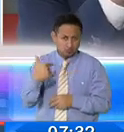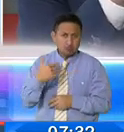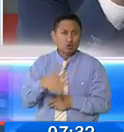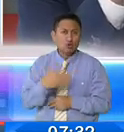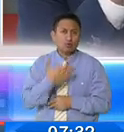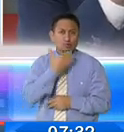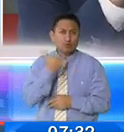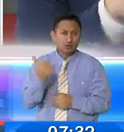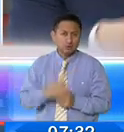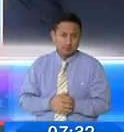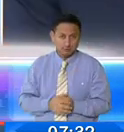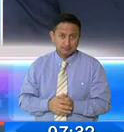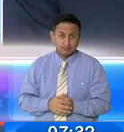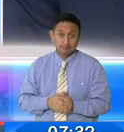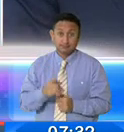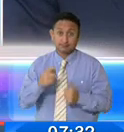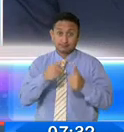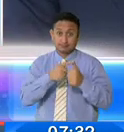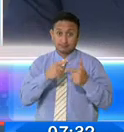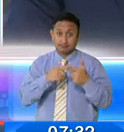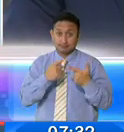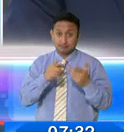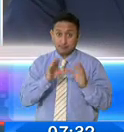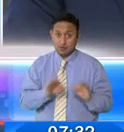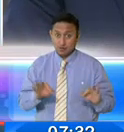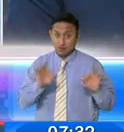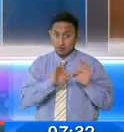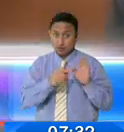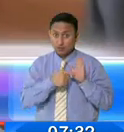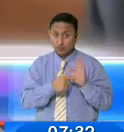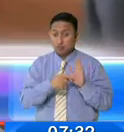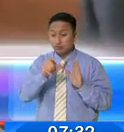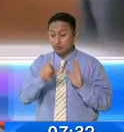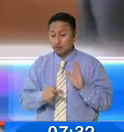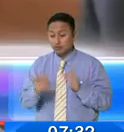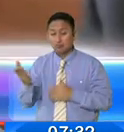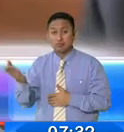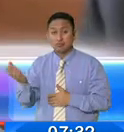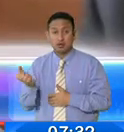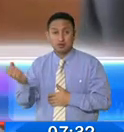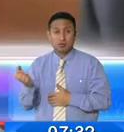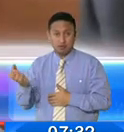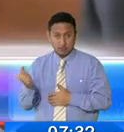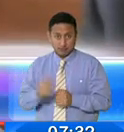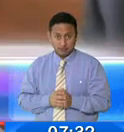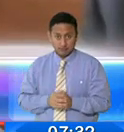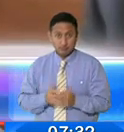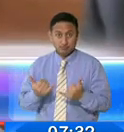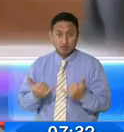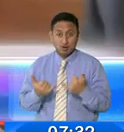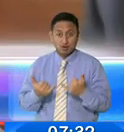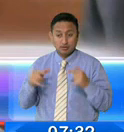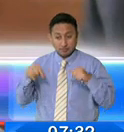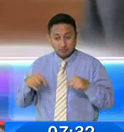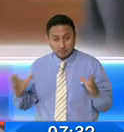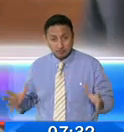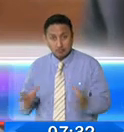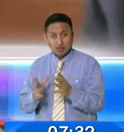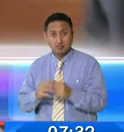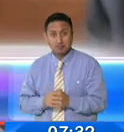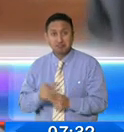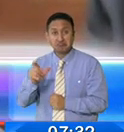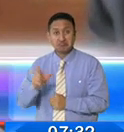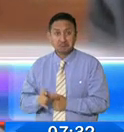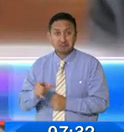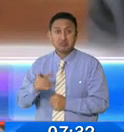es fundamental e indispensable hablar de la jubilación patronal. La jubilación patronal se ha convertido en un incentivo al despido. El